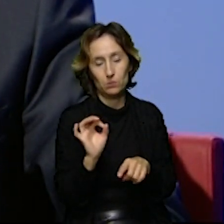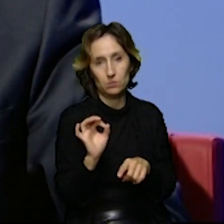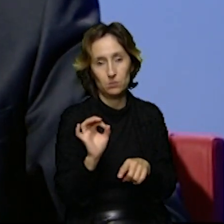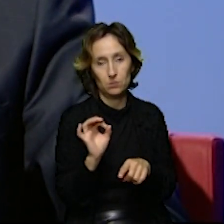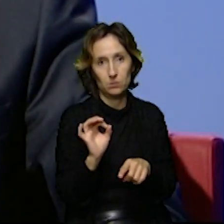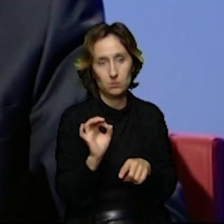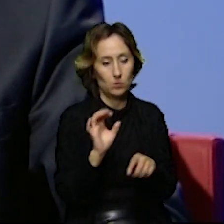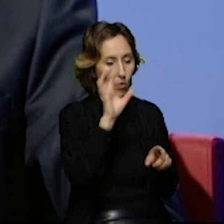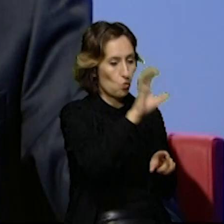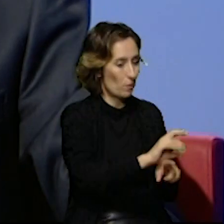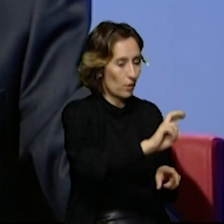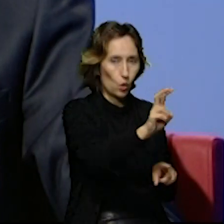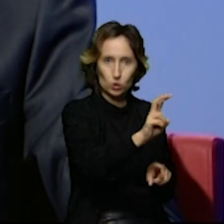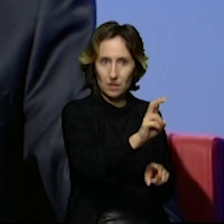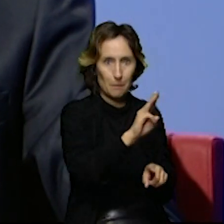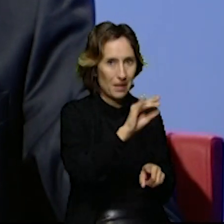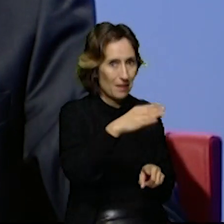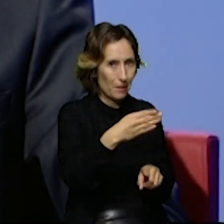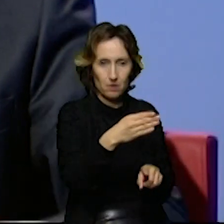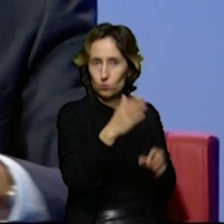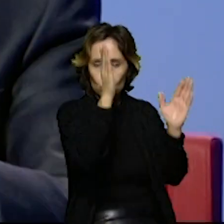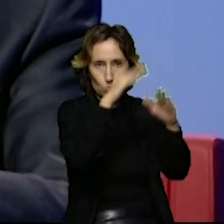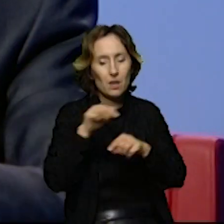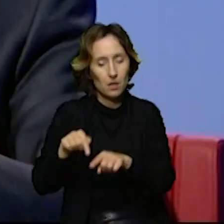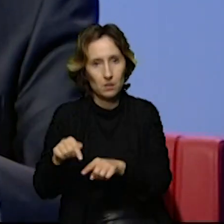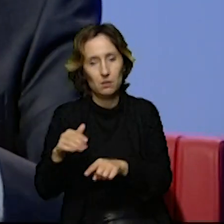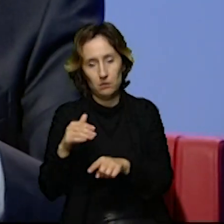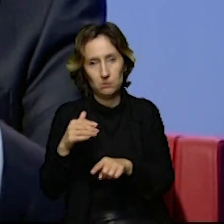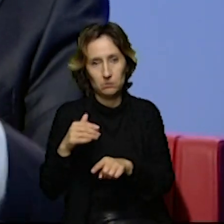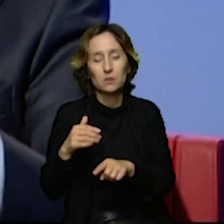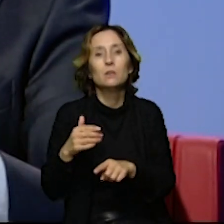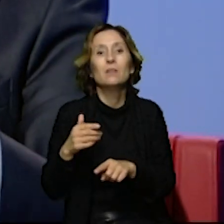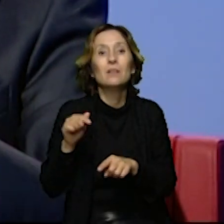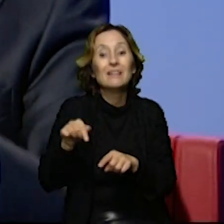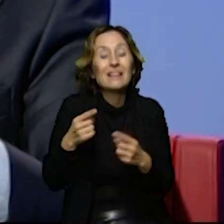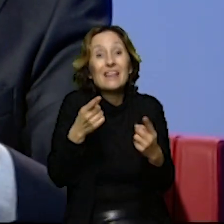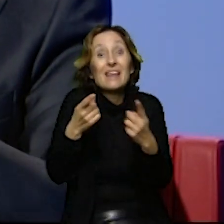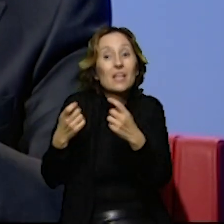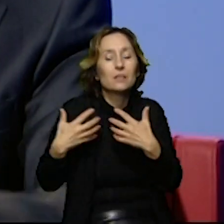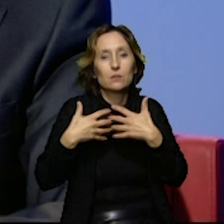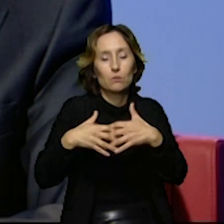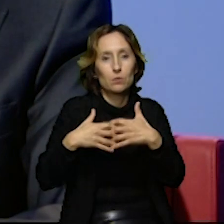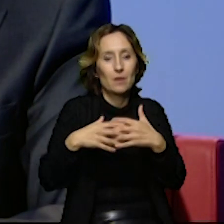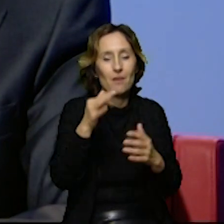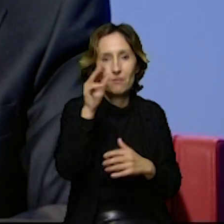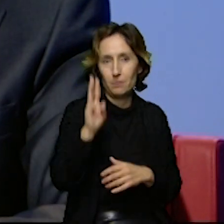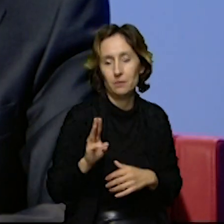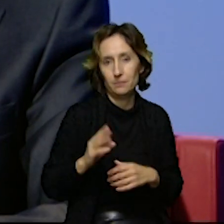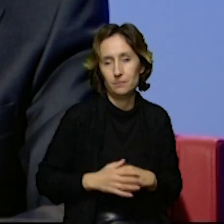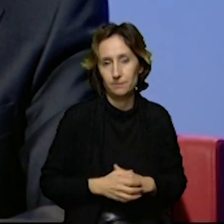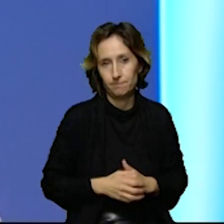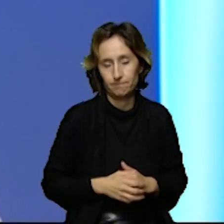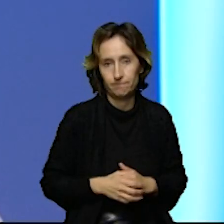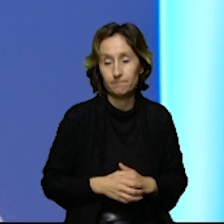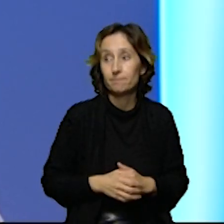No hay ninguna otra comunidad que esté a ese nivel, ¿eh? Y entonces, claro, la industria necesita más formación profesional.